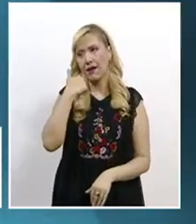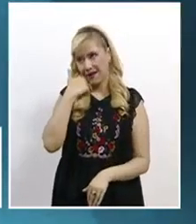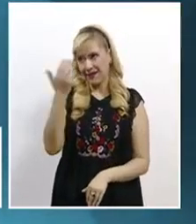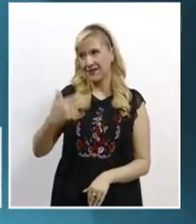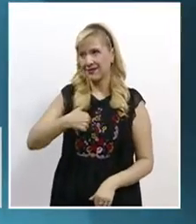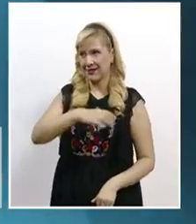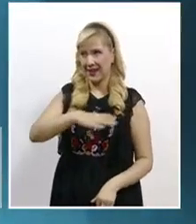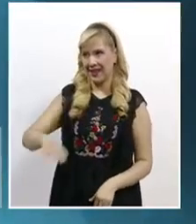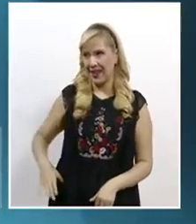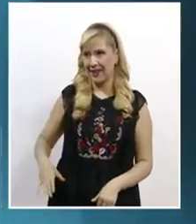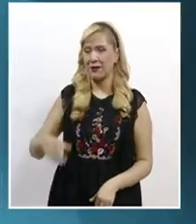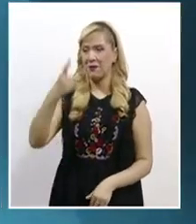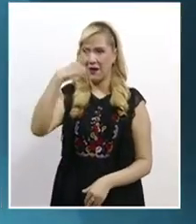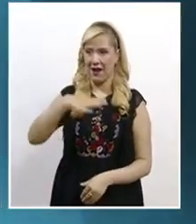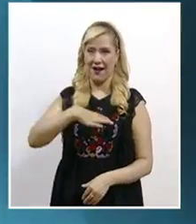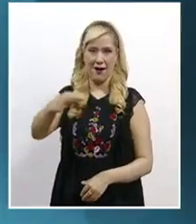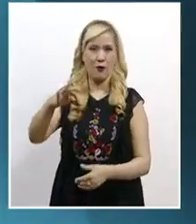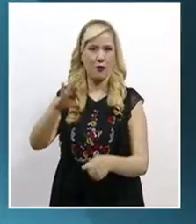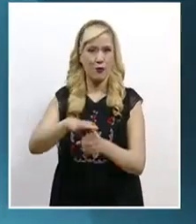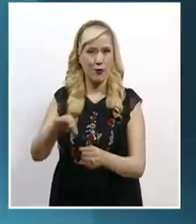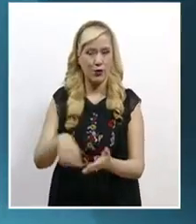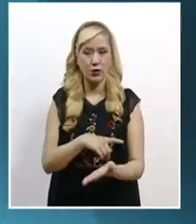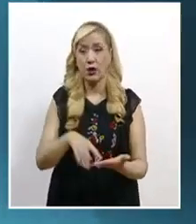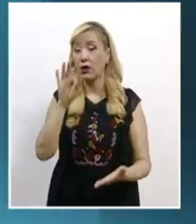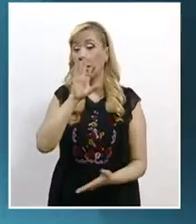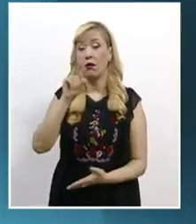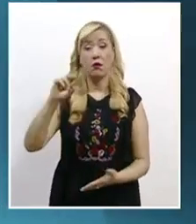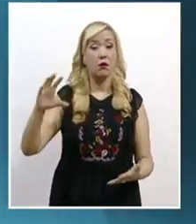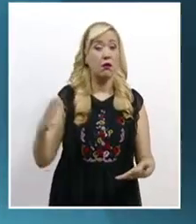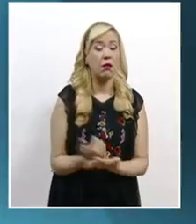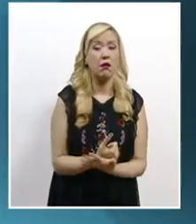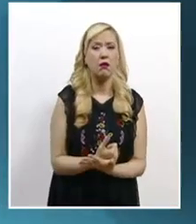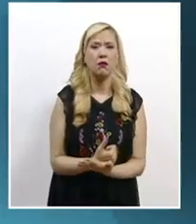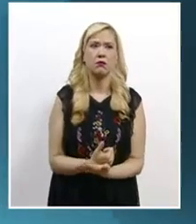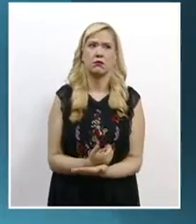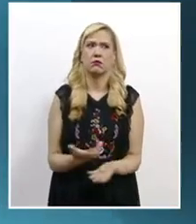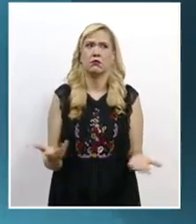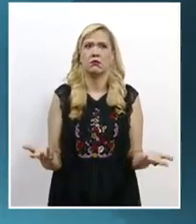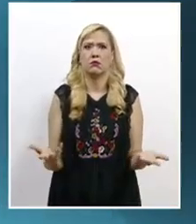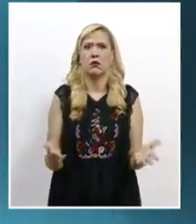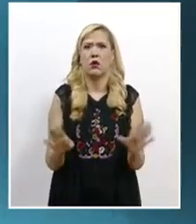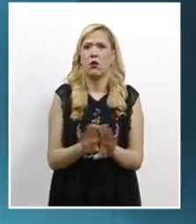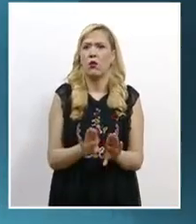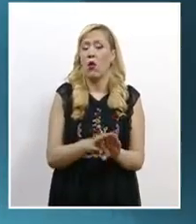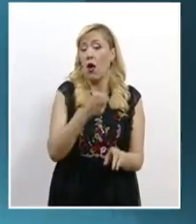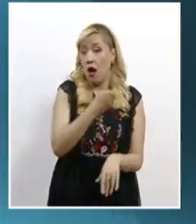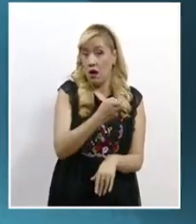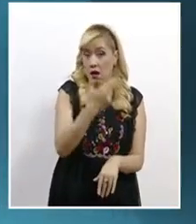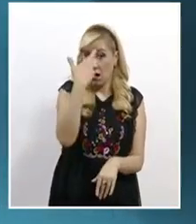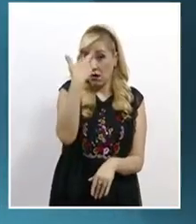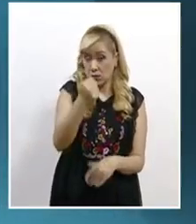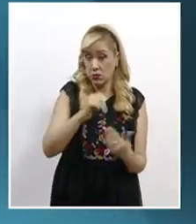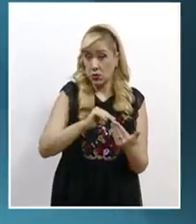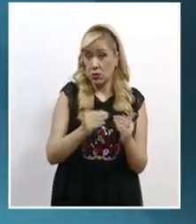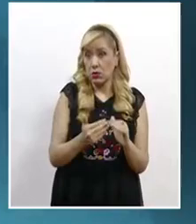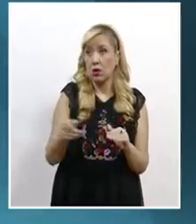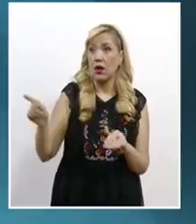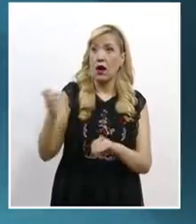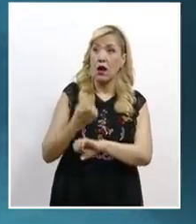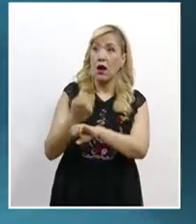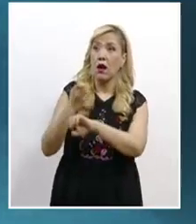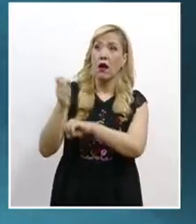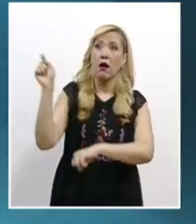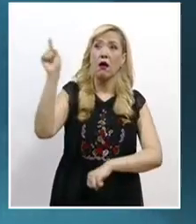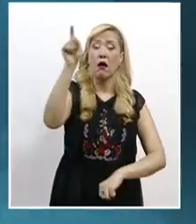mayoría relativa que no resultaron ganadores por este principio no puede ser por sí mismo un argumento válido para que las entidades